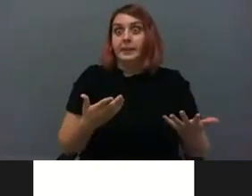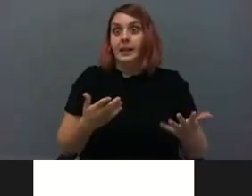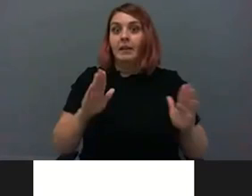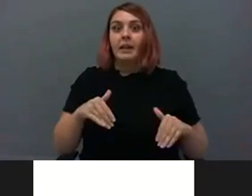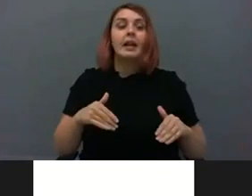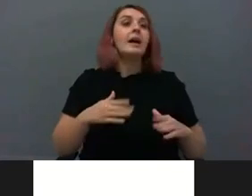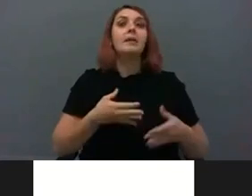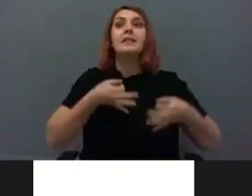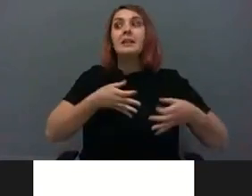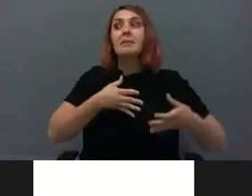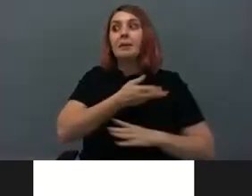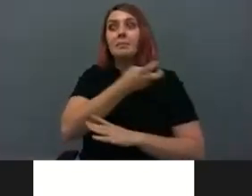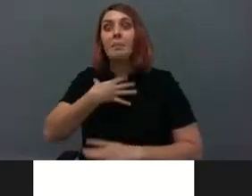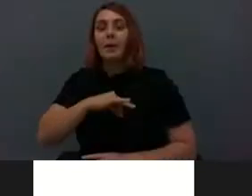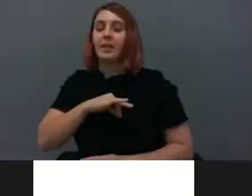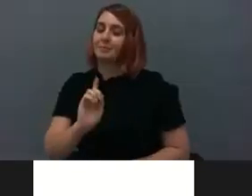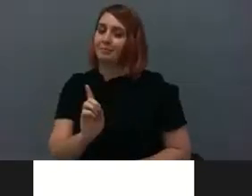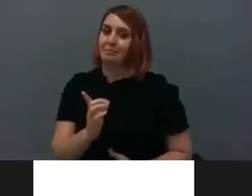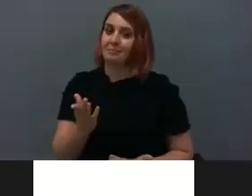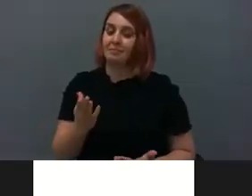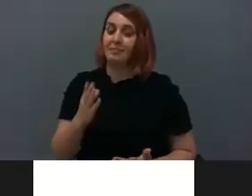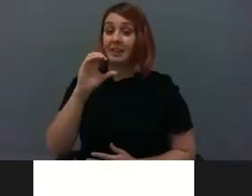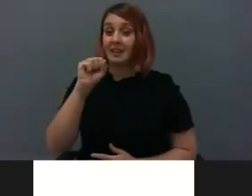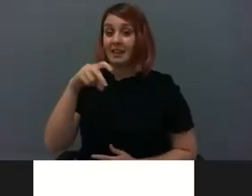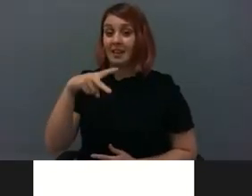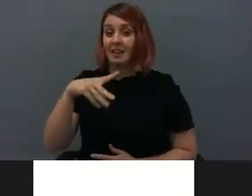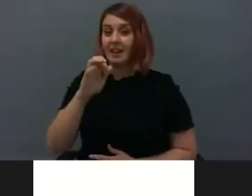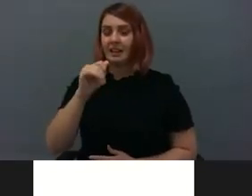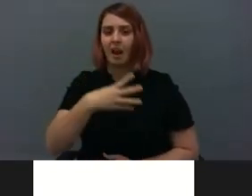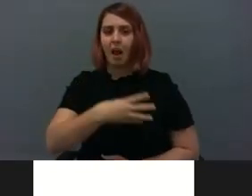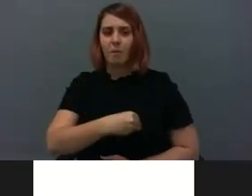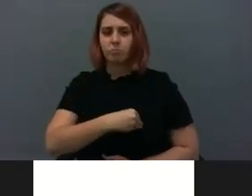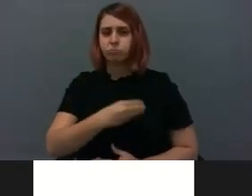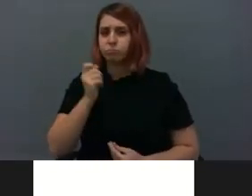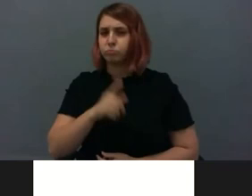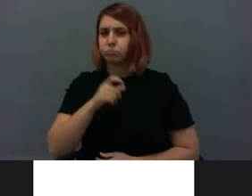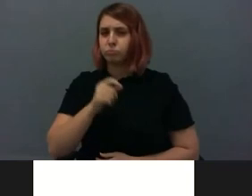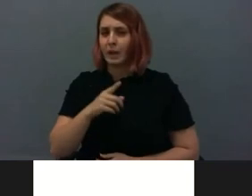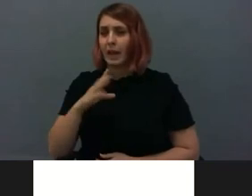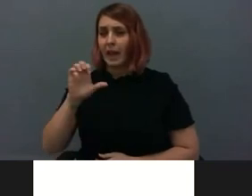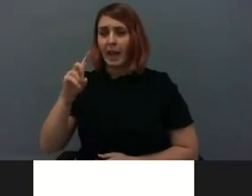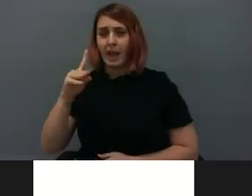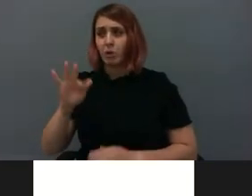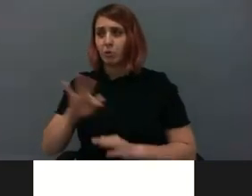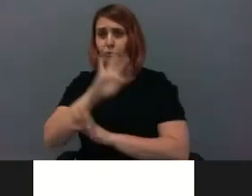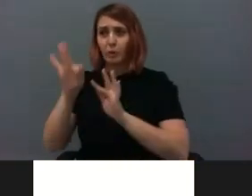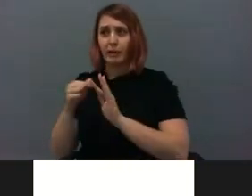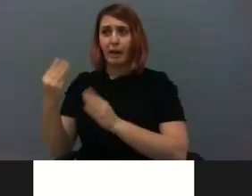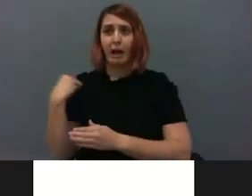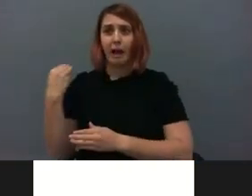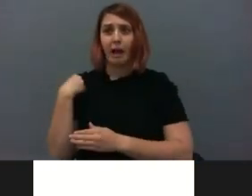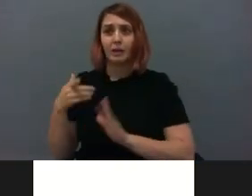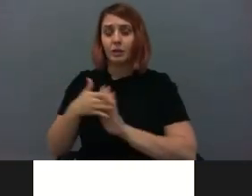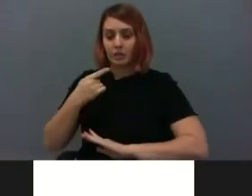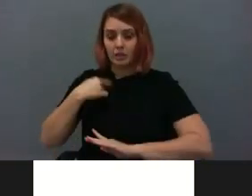siempre podían venir. Candela tomaba mucho pecho, Edu me necesitaba las 24 horas del día y yo pues me sentía un